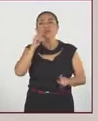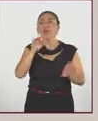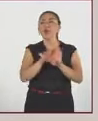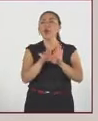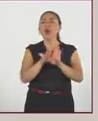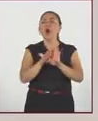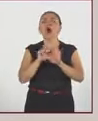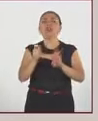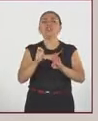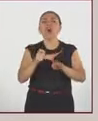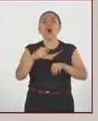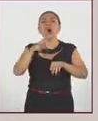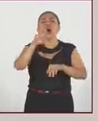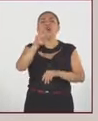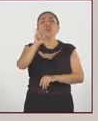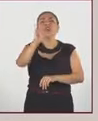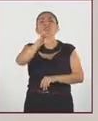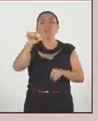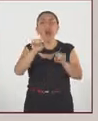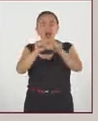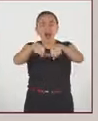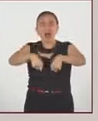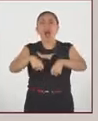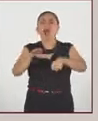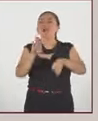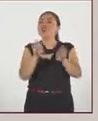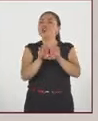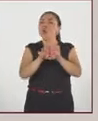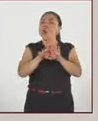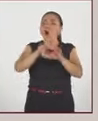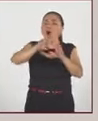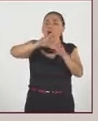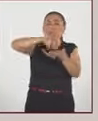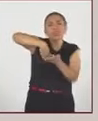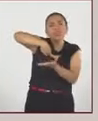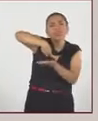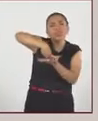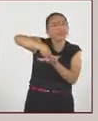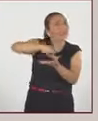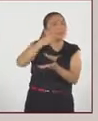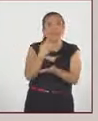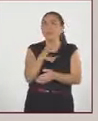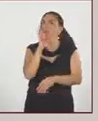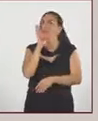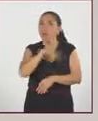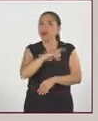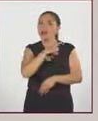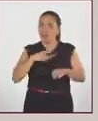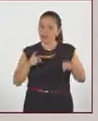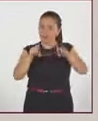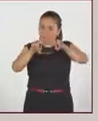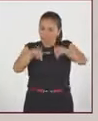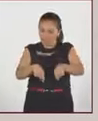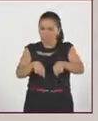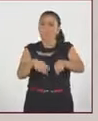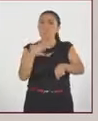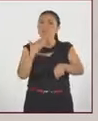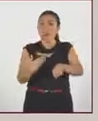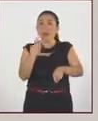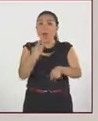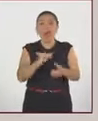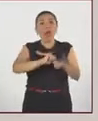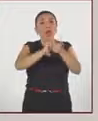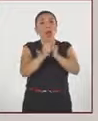silla, ¿no? Claro. Es otro como mal hábito que tenemos que nos condiciona dolor de espalda